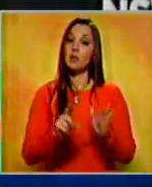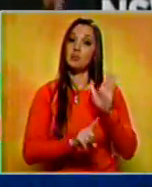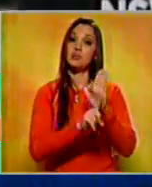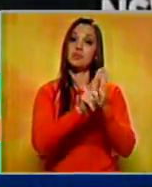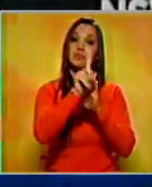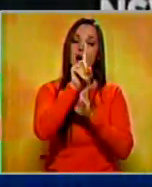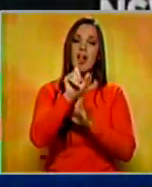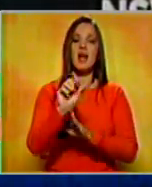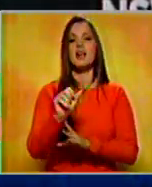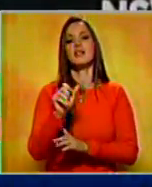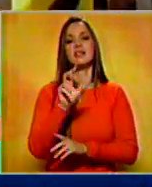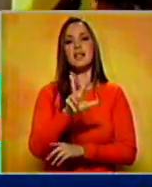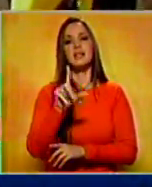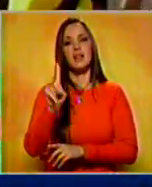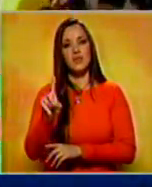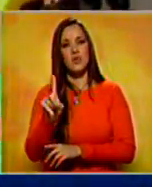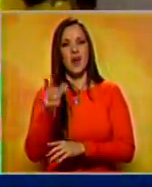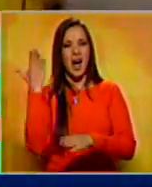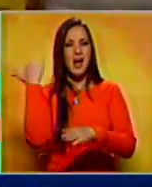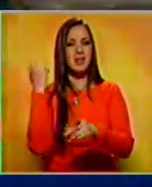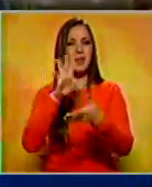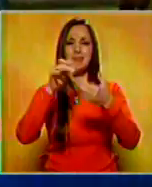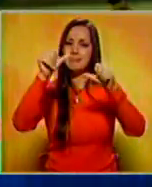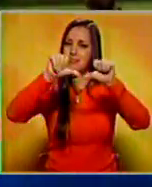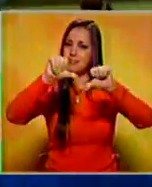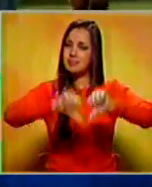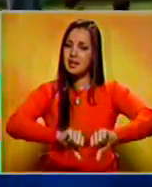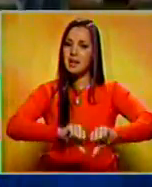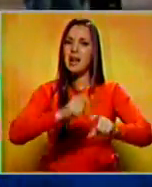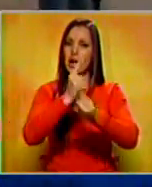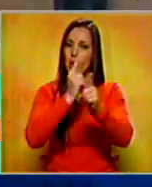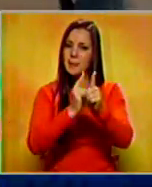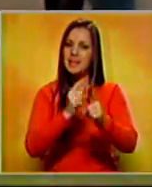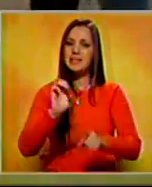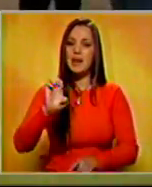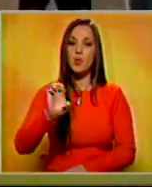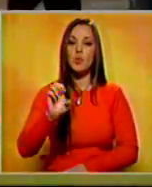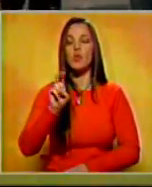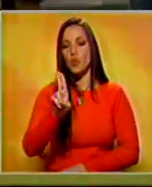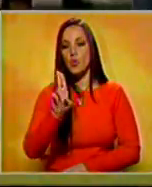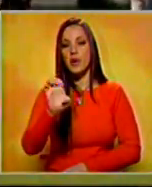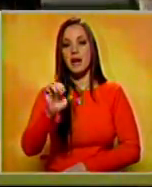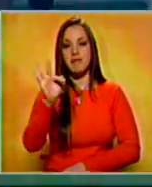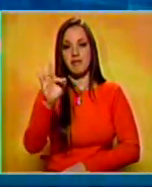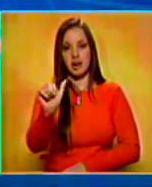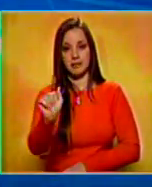31 de las 39 eliminatorias de competiciones de la UEFA, en las que triunfó en casa en la